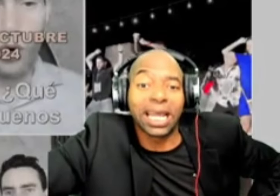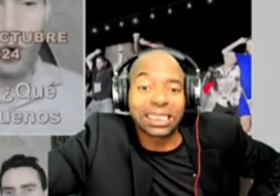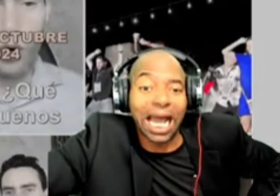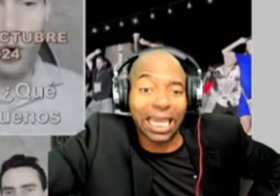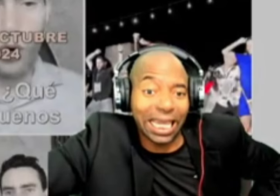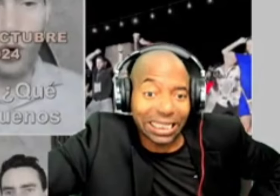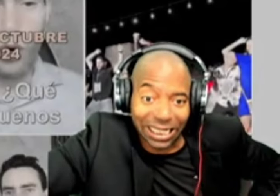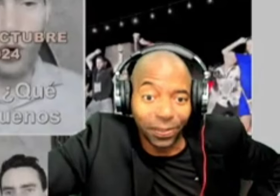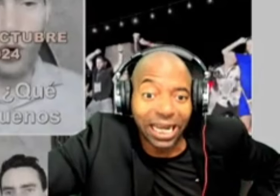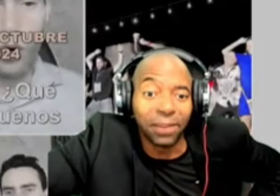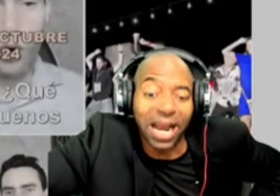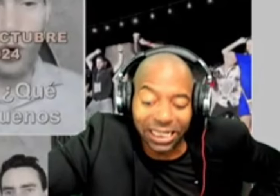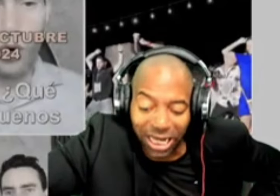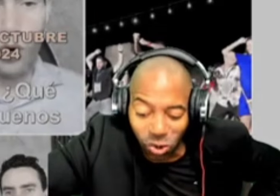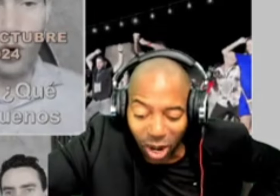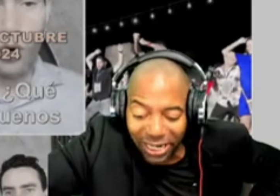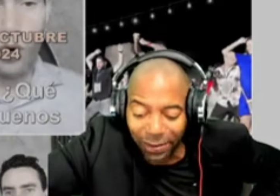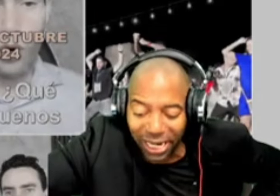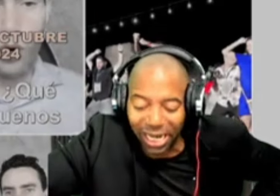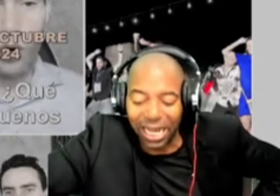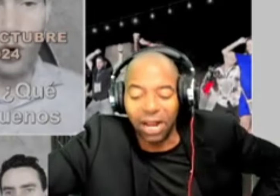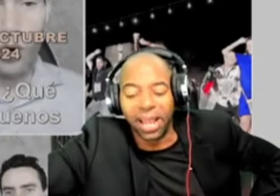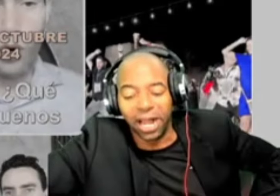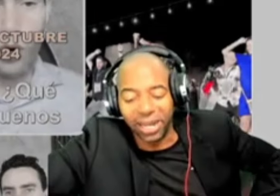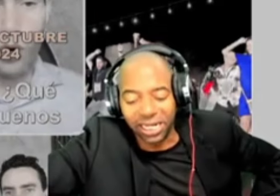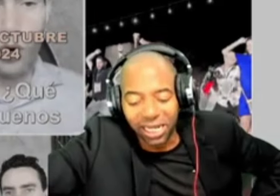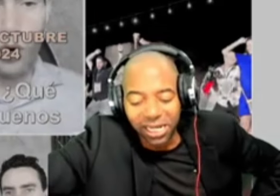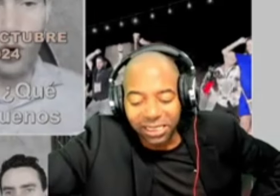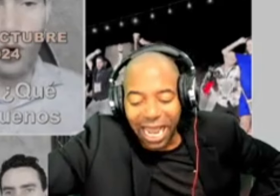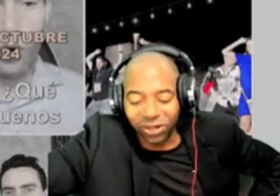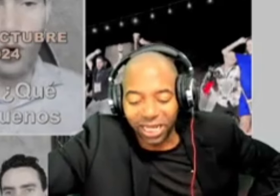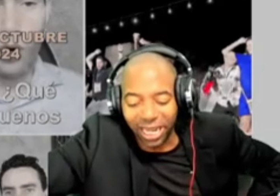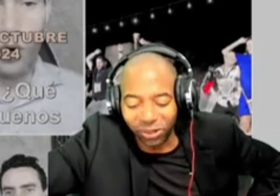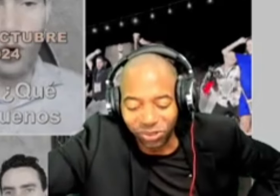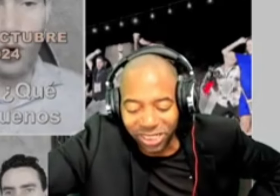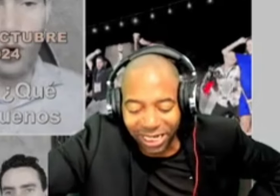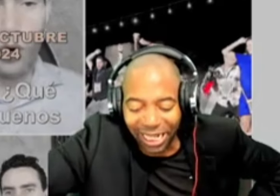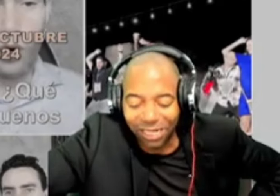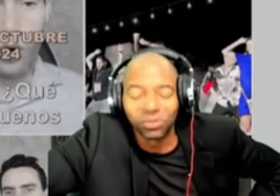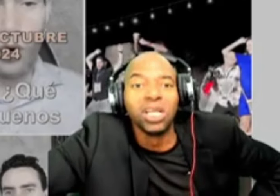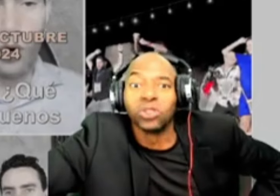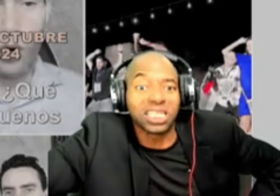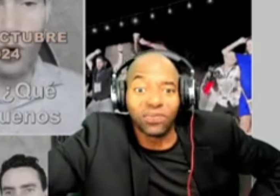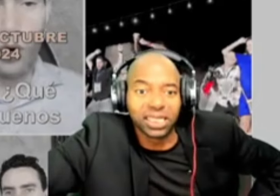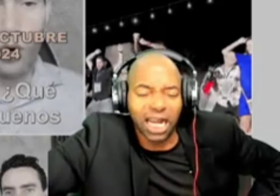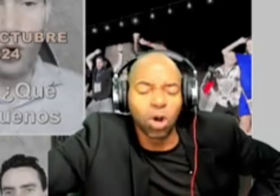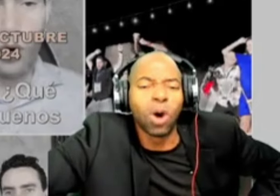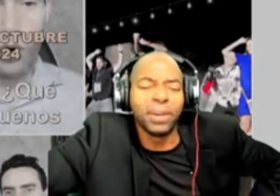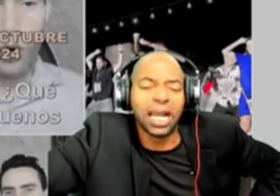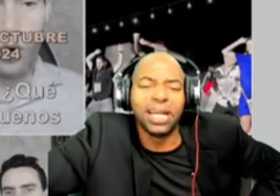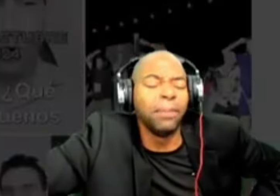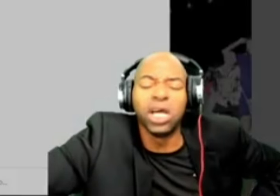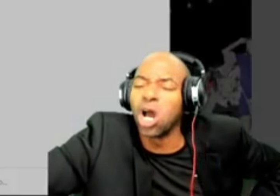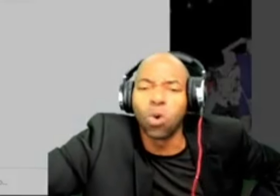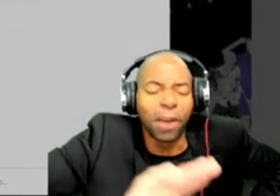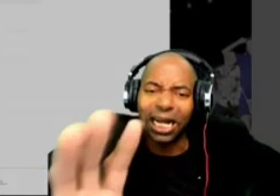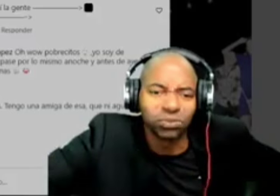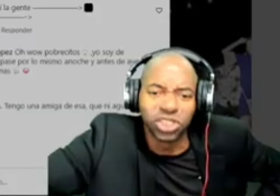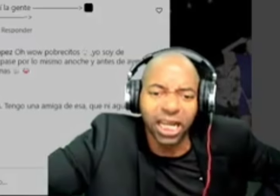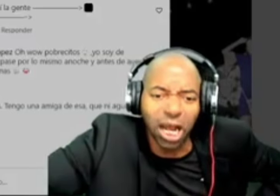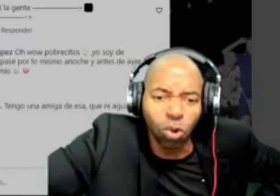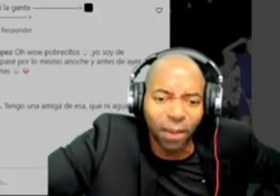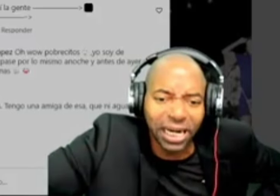Cuba que está aquí así, mira, imágenes de Cuba, mira, mira. Ah, ven a ver, dale, te quiero, chinita. No hace falta ir a Cuba, mira, mira el video de Cuba,